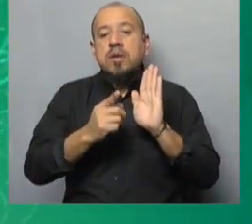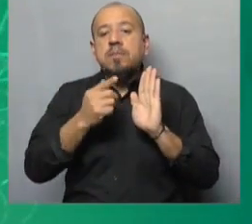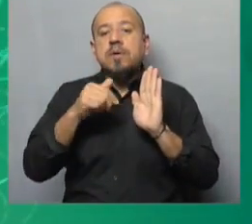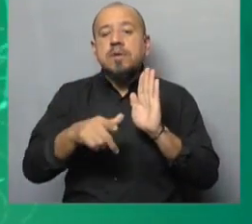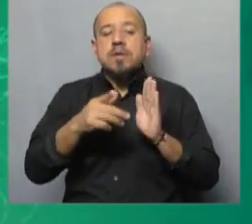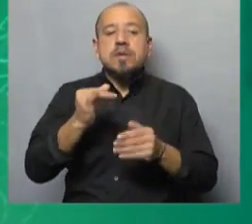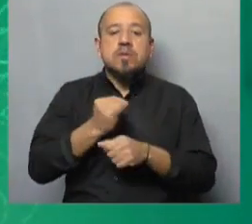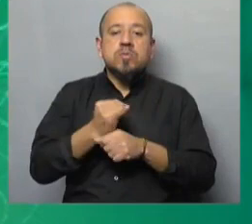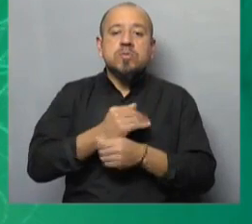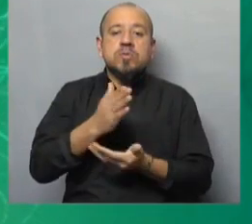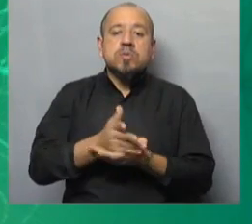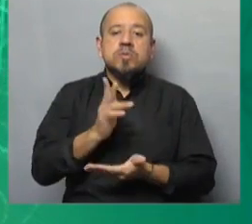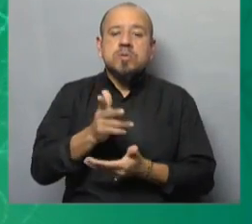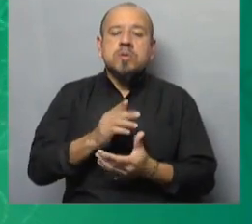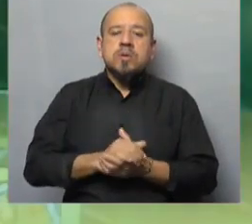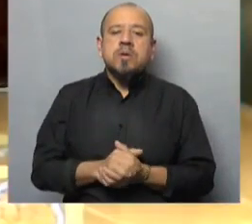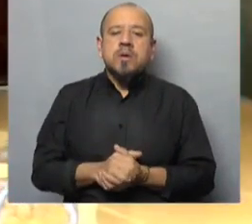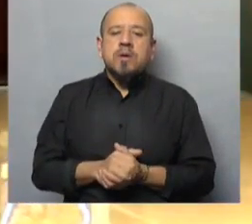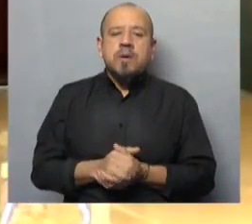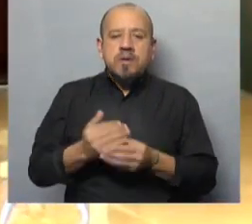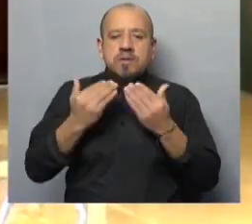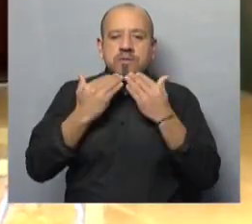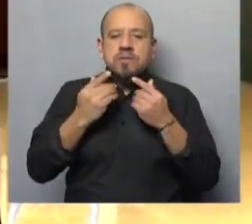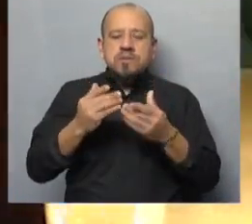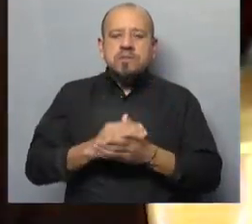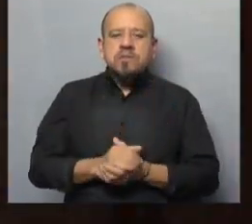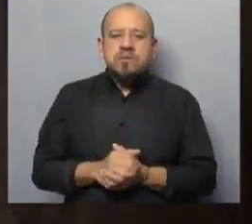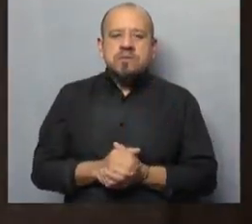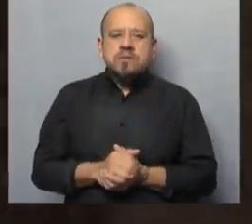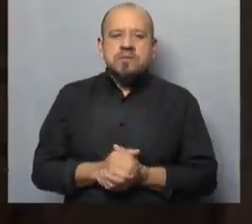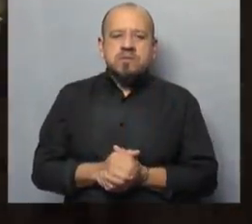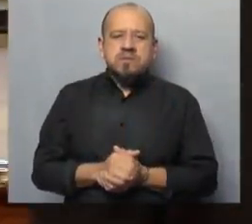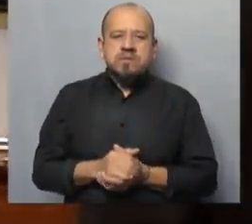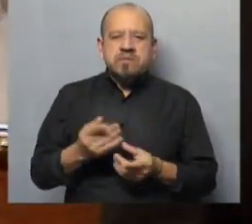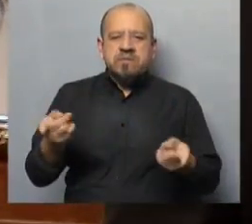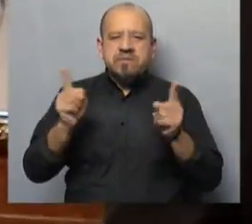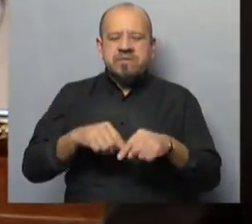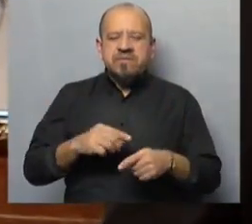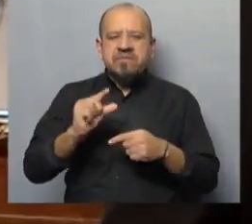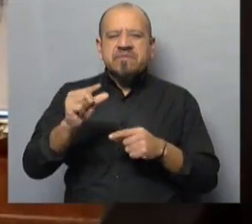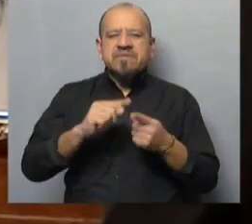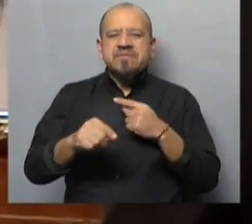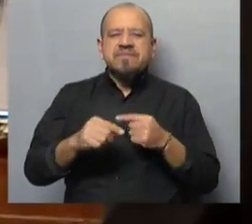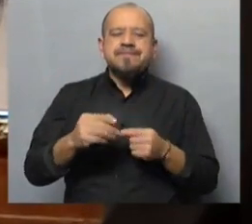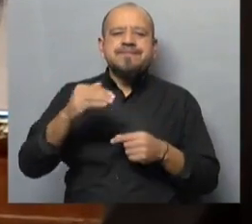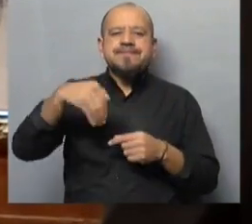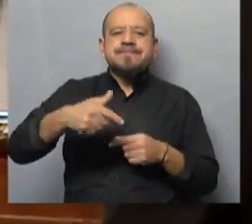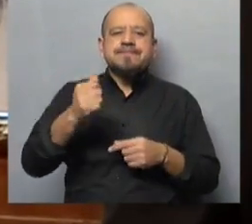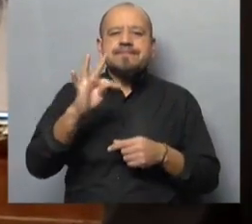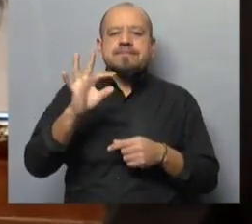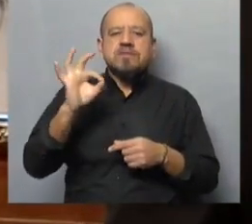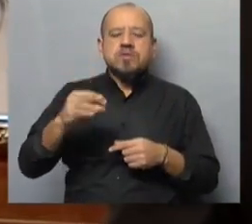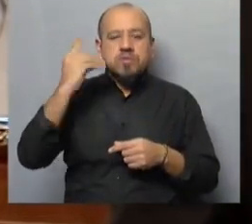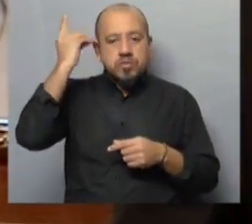la institución pueda llegar a todo el país encontramos muchísimas gracias por estos minutos o resinas nosotros vamos a volver en unos instantes como ya lo habíamos anunciado con la